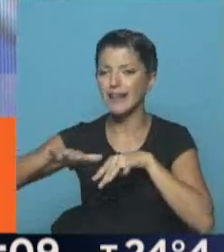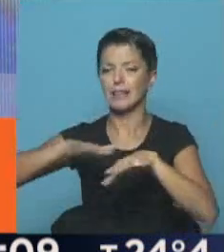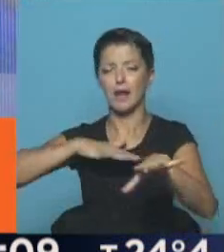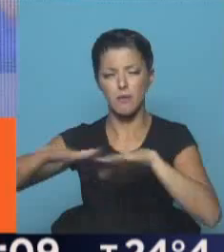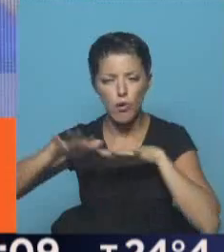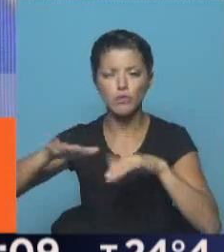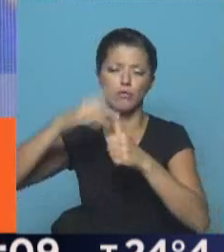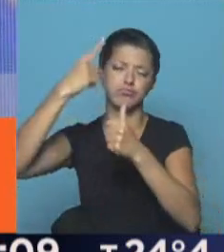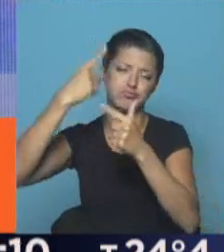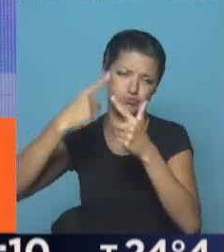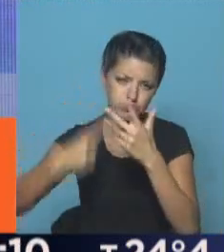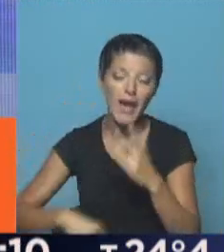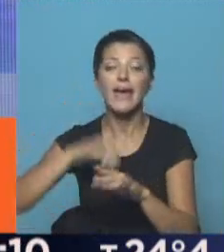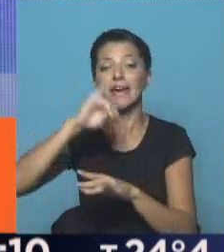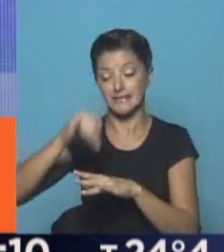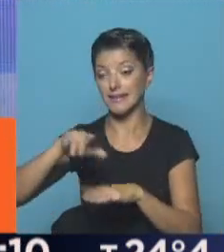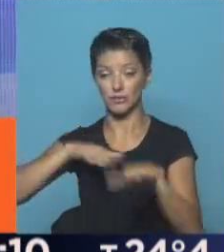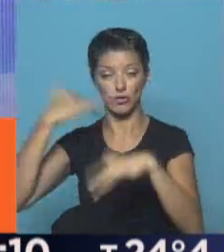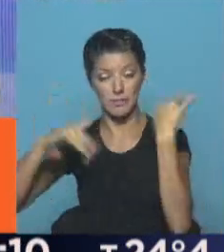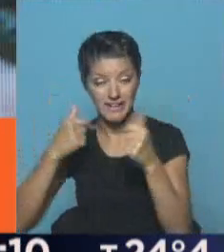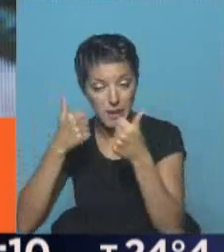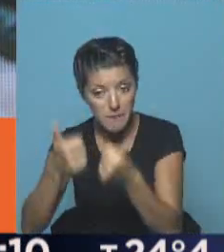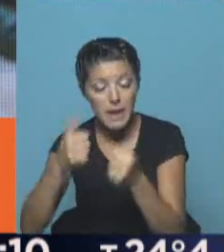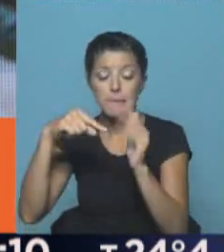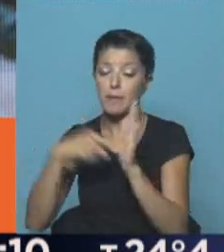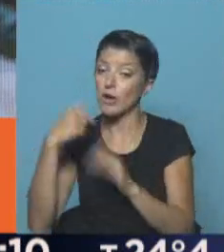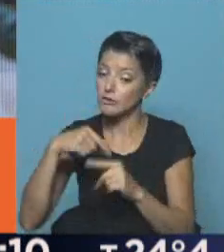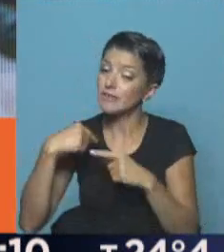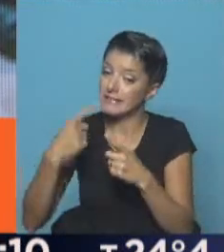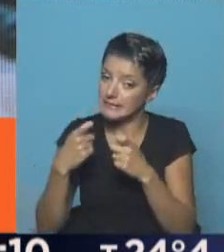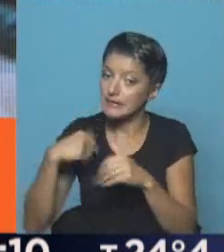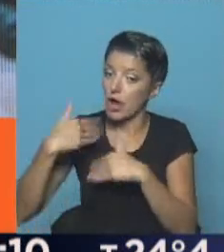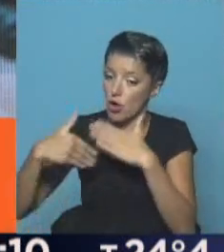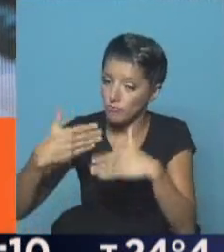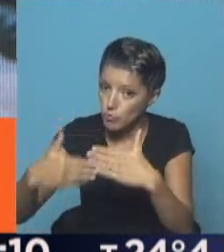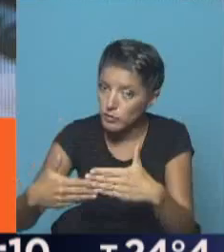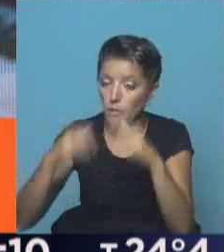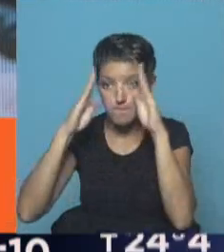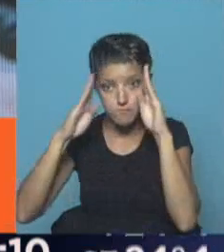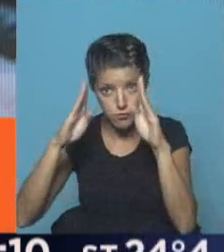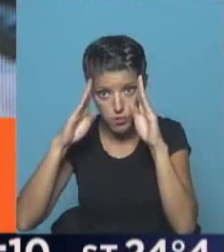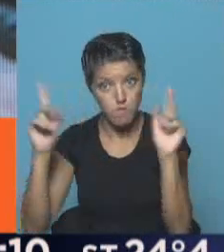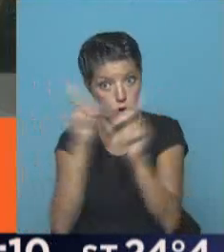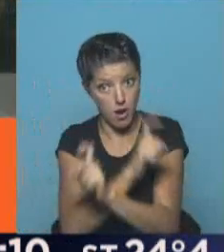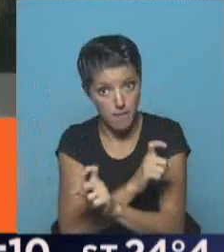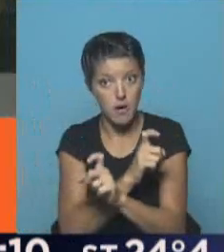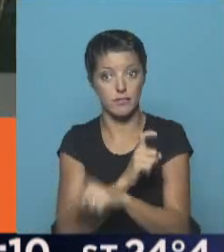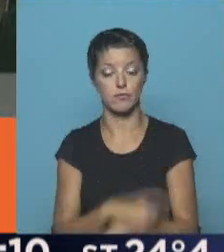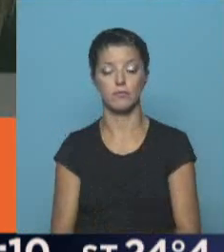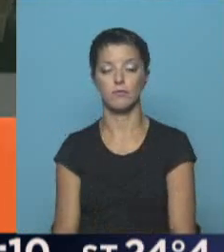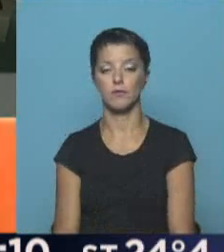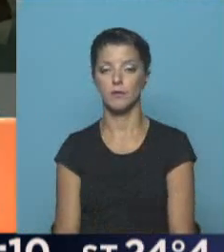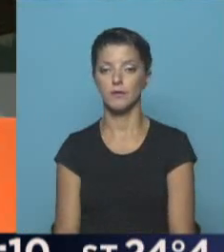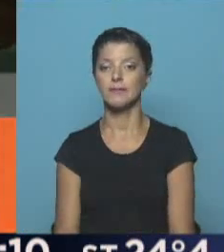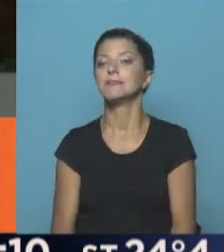digamos, resolvió muy bien la emergencia, pero después esto requiere seguir prestándole atención a estos problemas. Entonces,